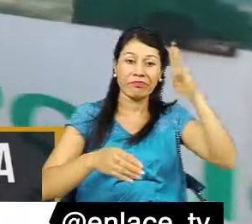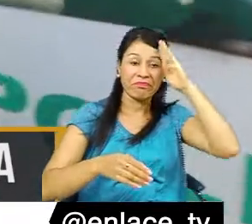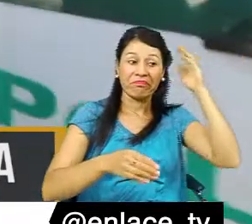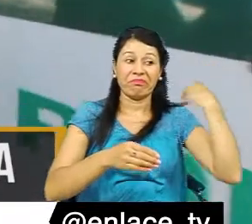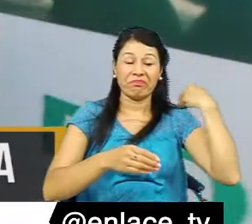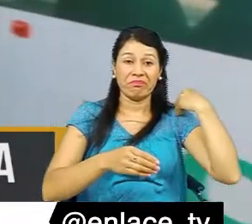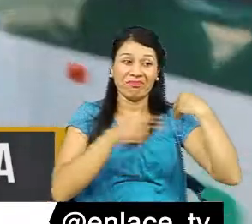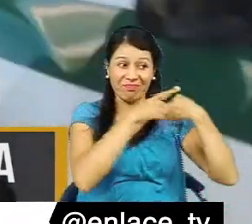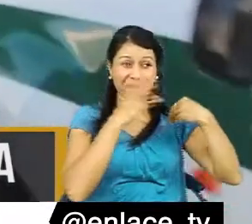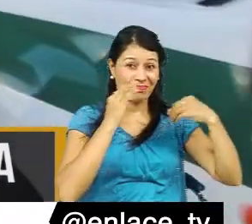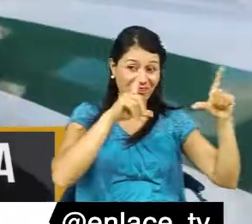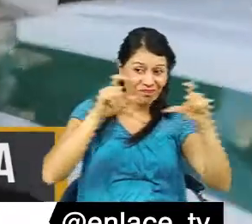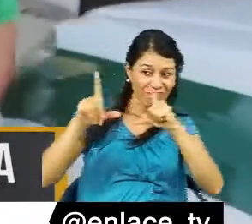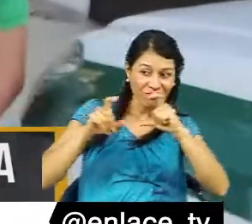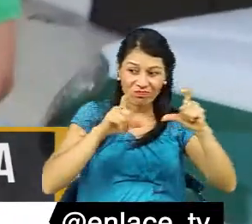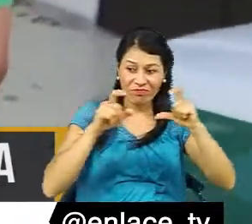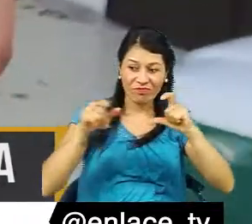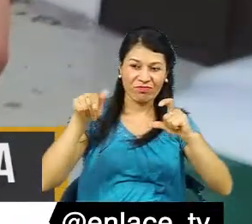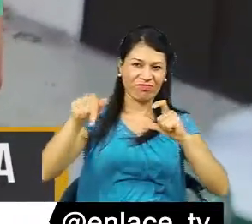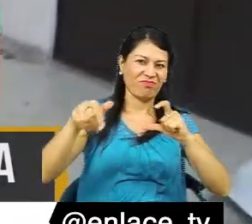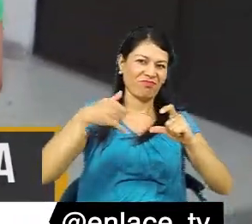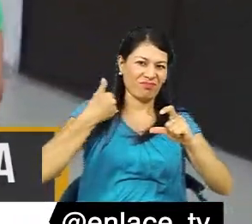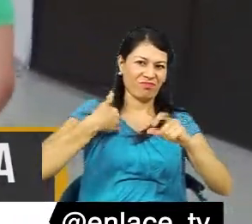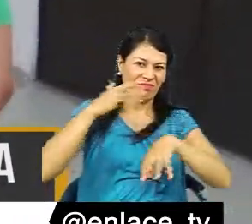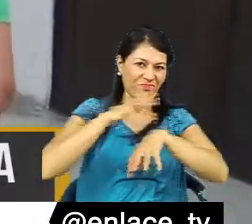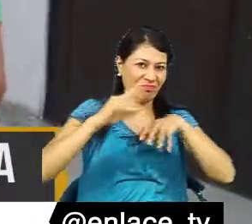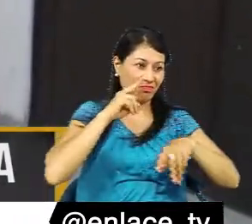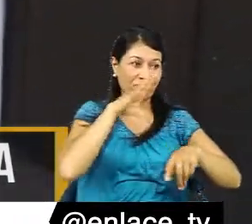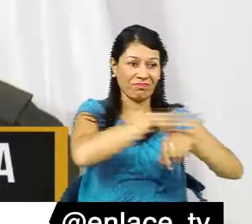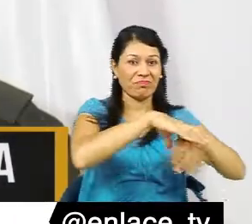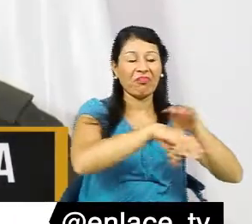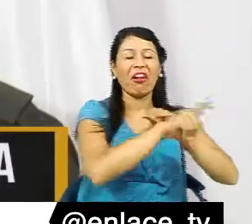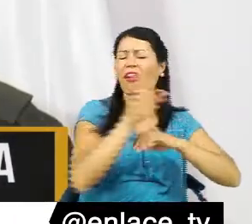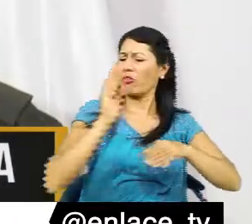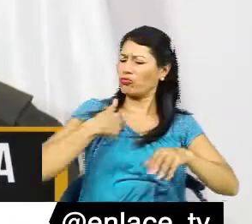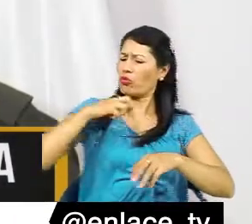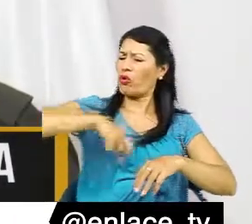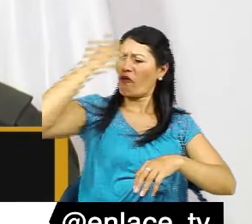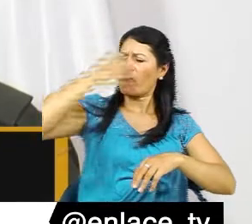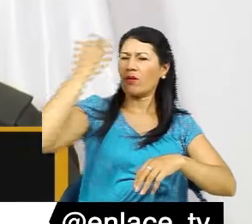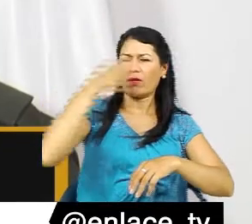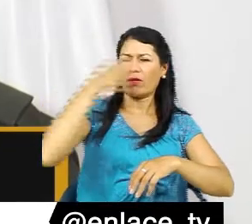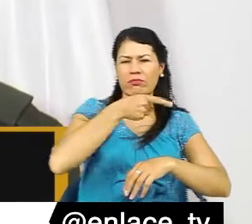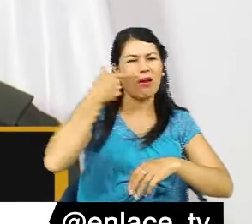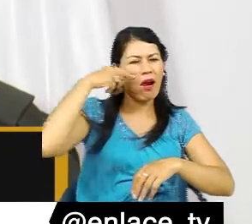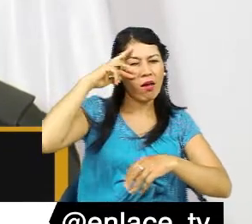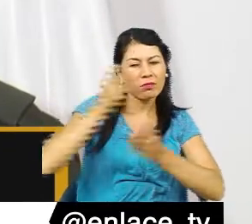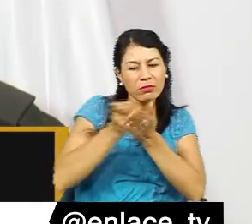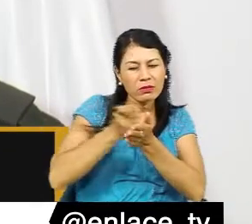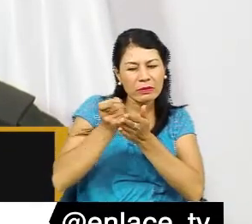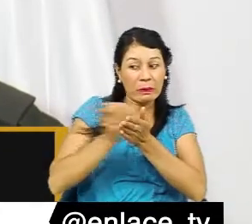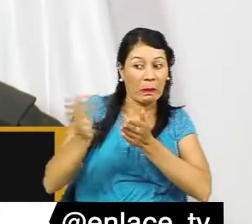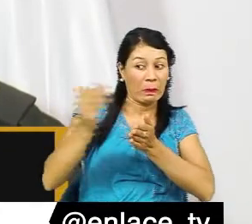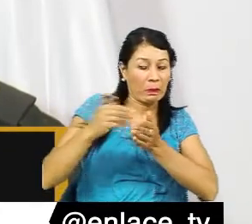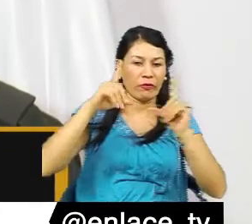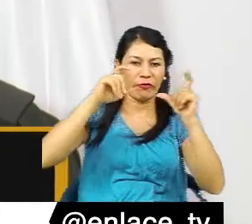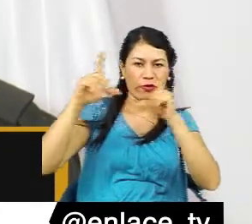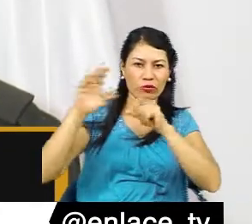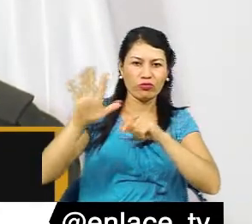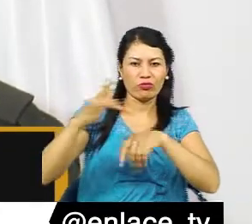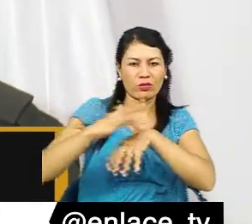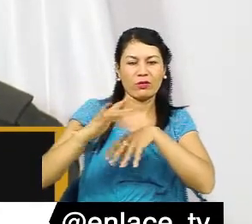como fotógrafo profesional, de manera que engañaba a sus víctimas. Estamos precisamente en esa indagación, ya que la fachada que tenía esta